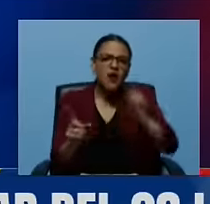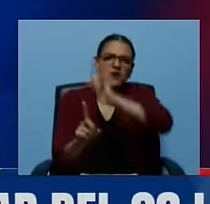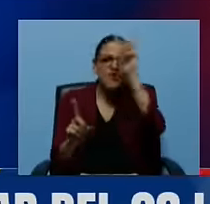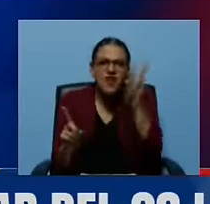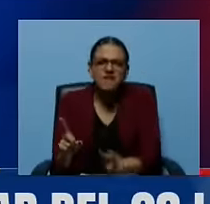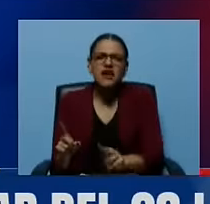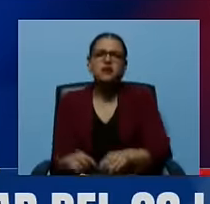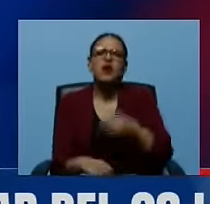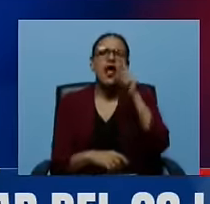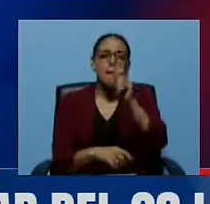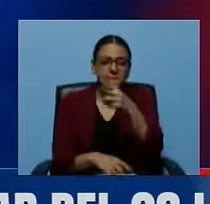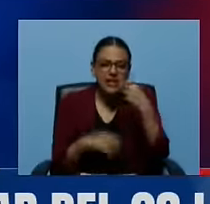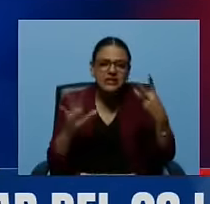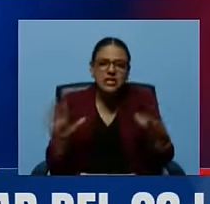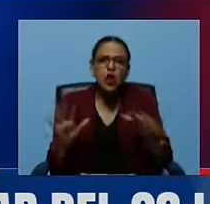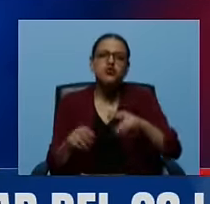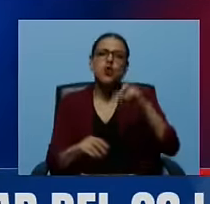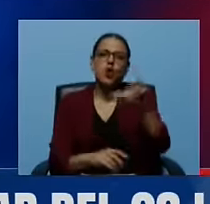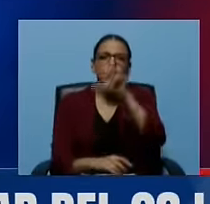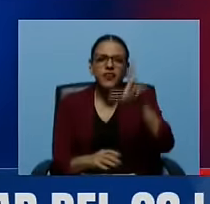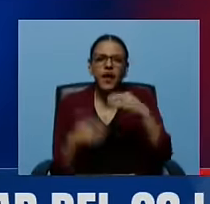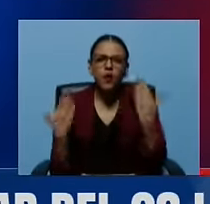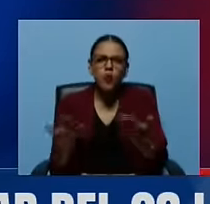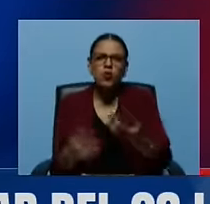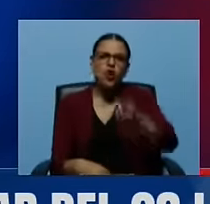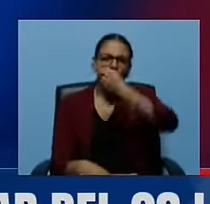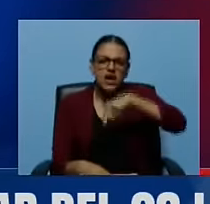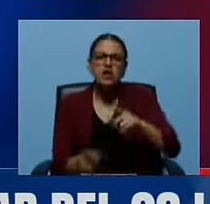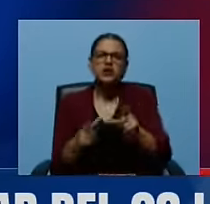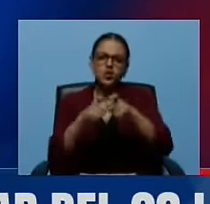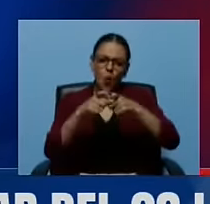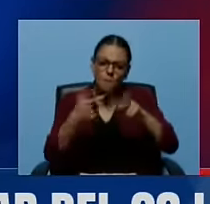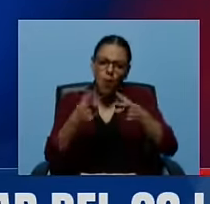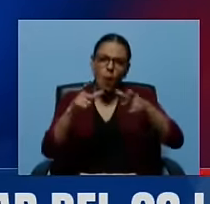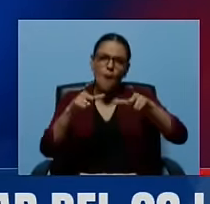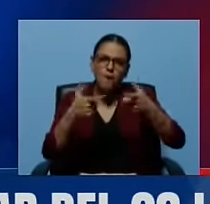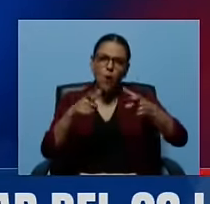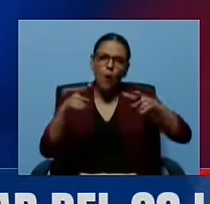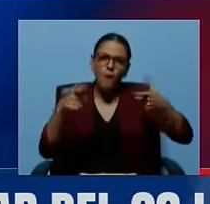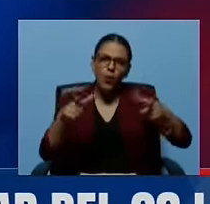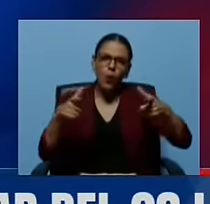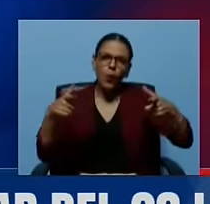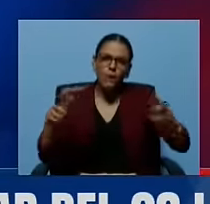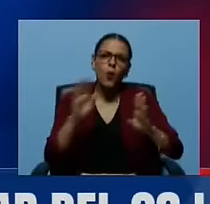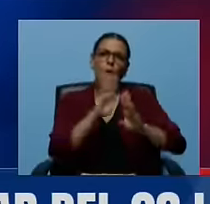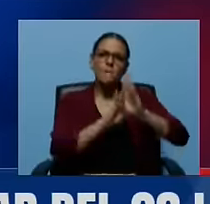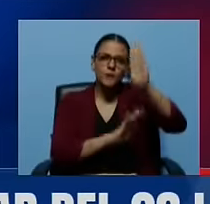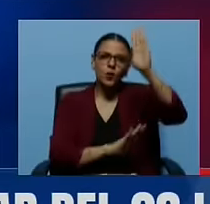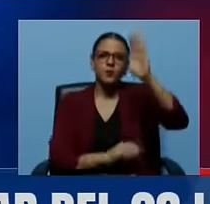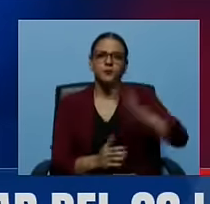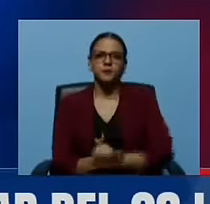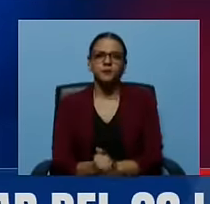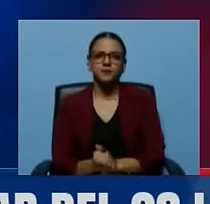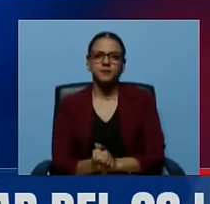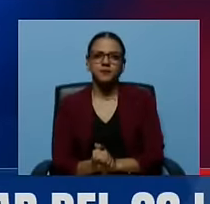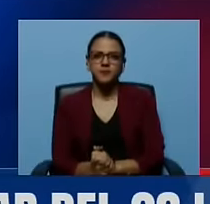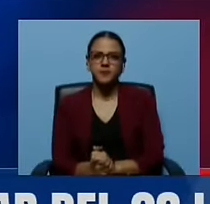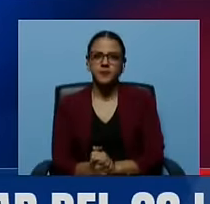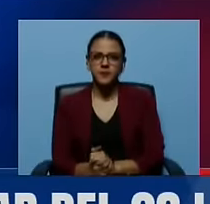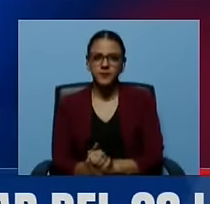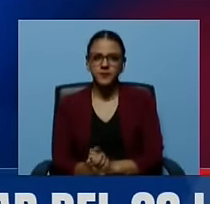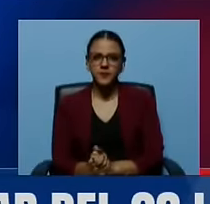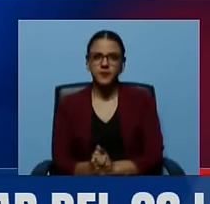Venezuela el 28 de julio. Y vamos creciendo.